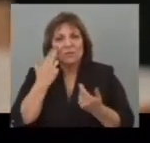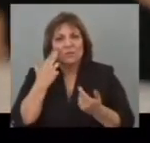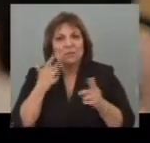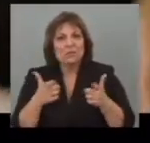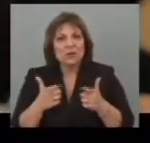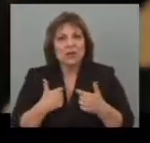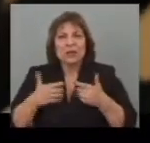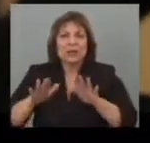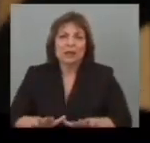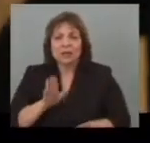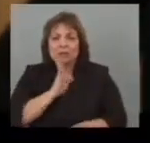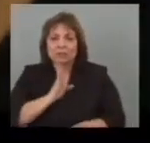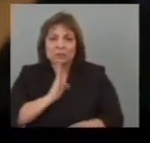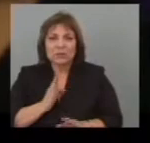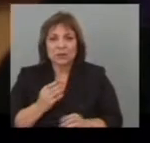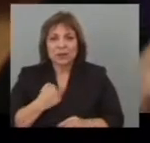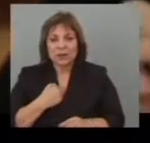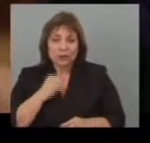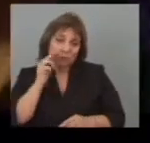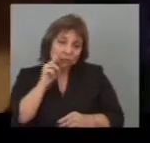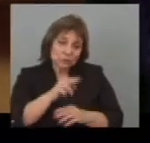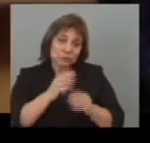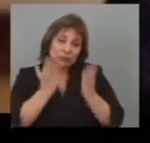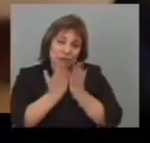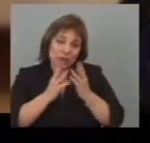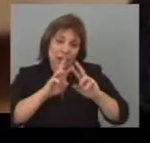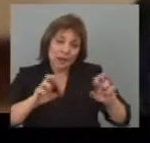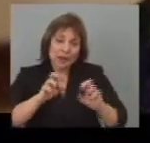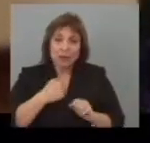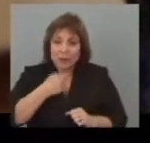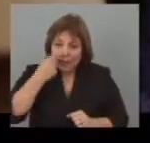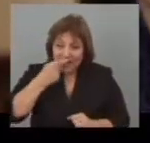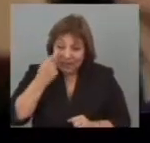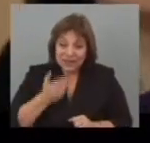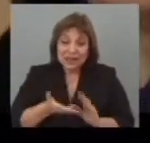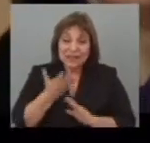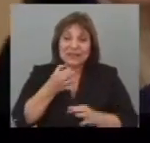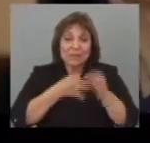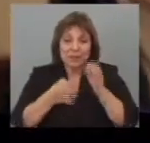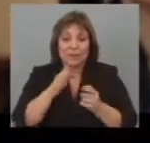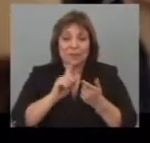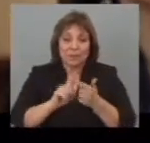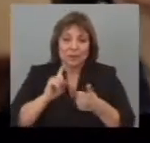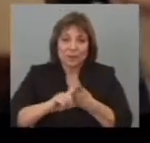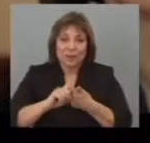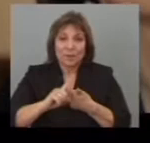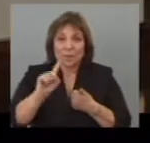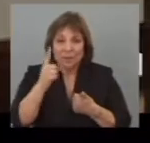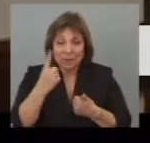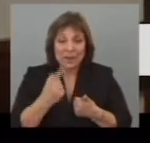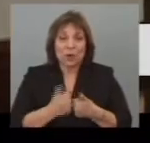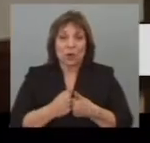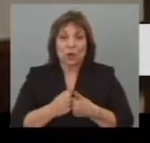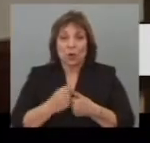Yo la que considero más interesante, o las explicaciones que considero más interesantes, tienen que ver primero con lo que un